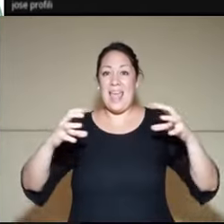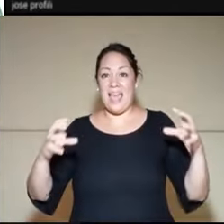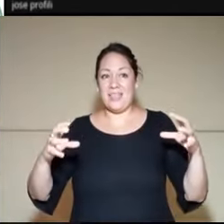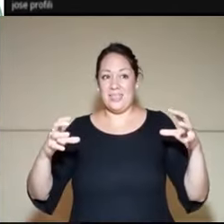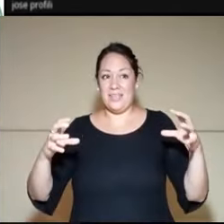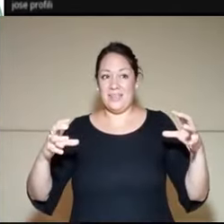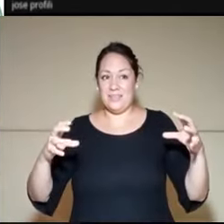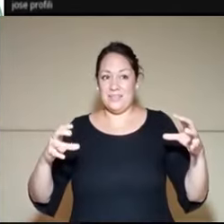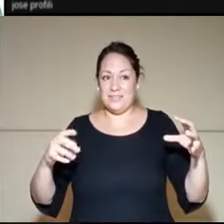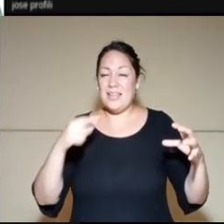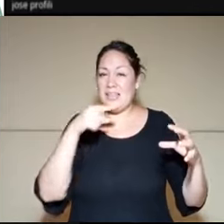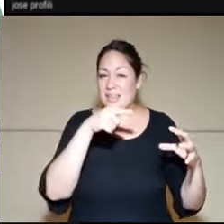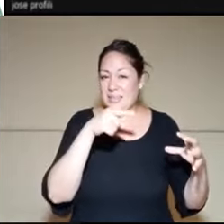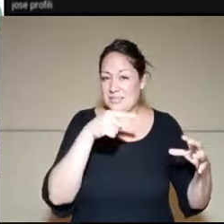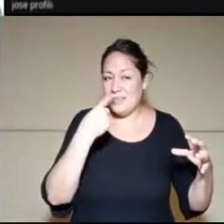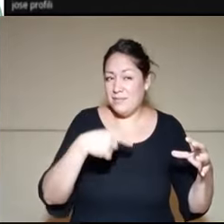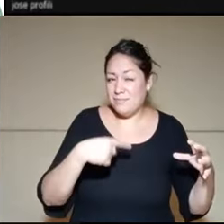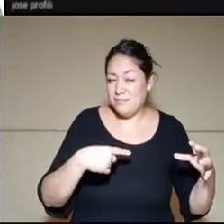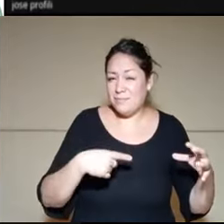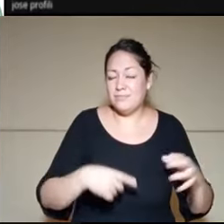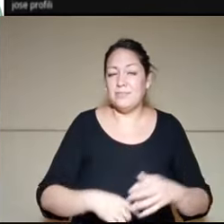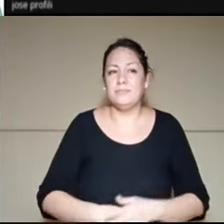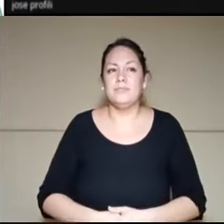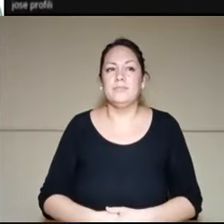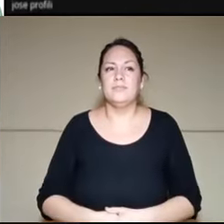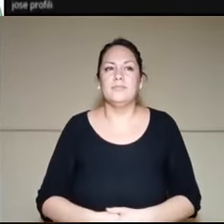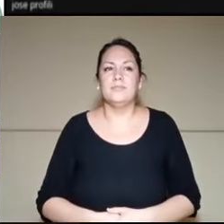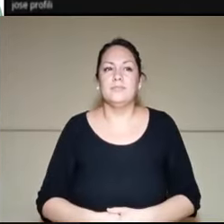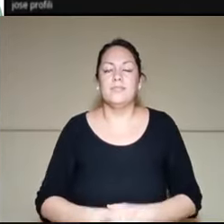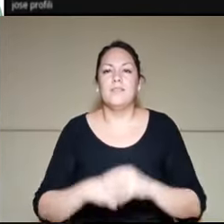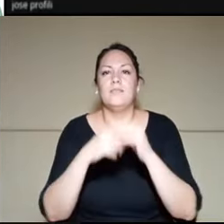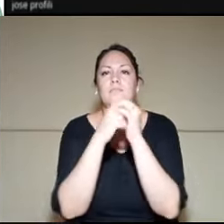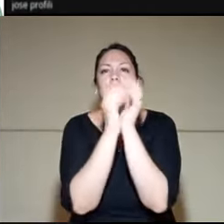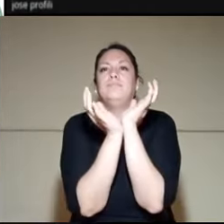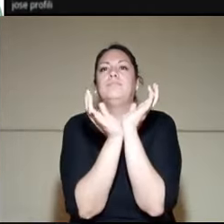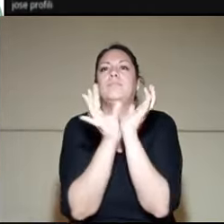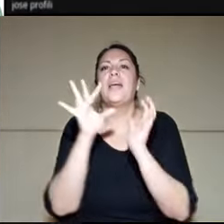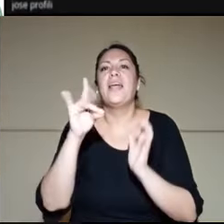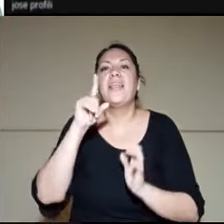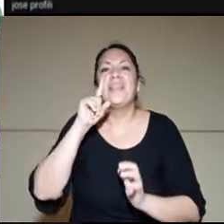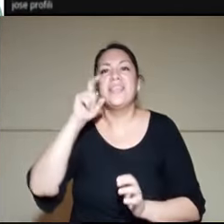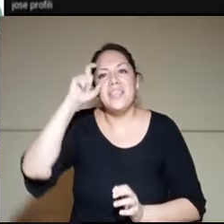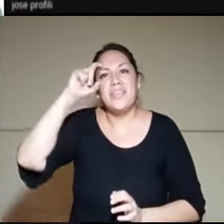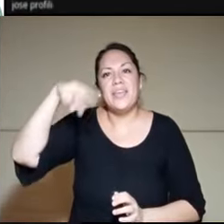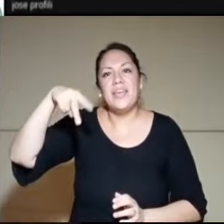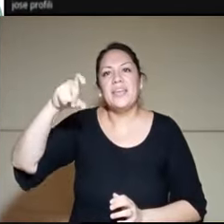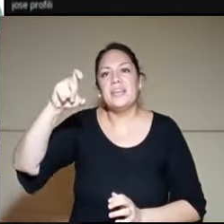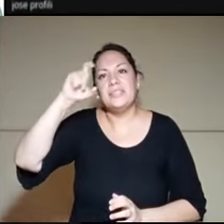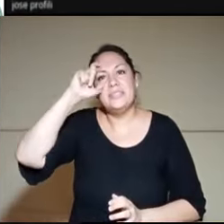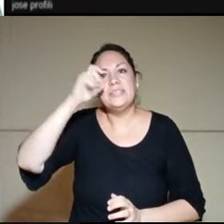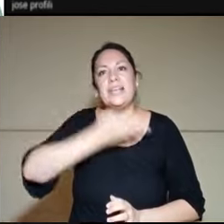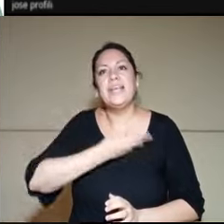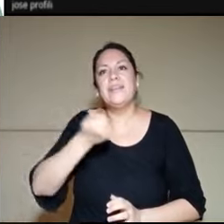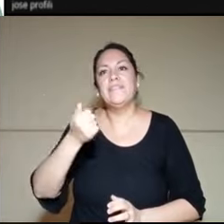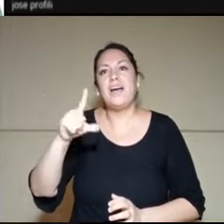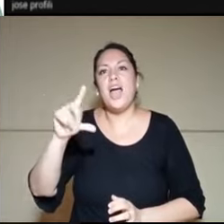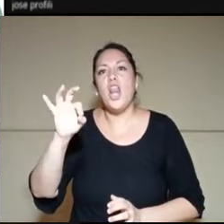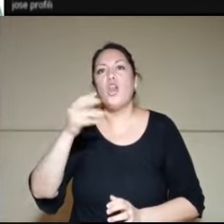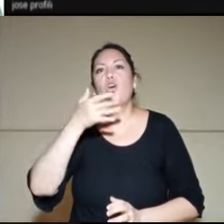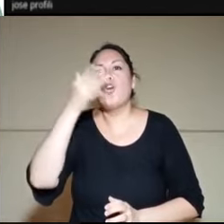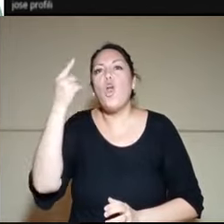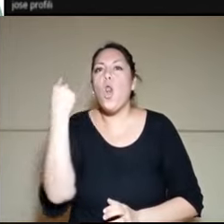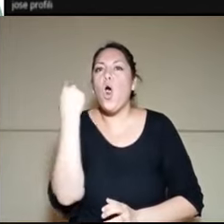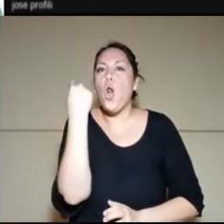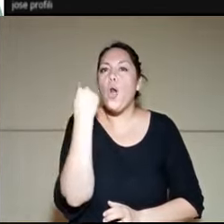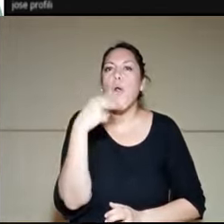más grande, ¿sí?, que es lo que sería, o da lugar a lo que sería el diencéfalo. ¿Mm? Esta parte verde